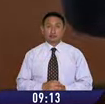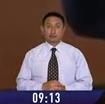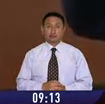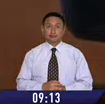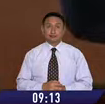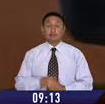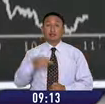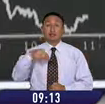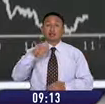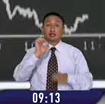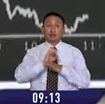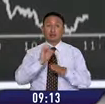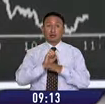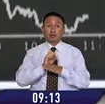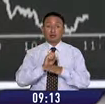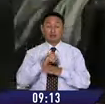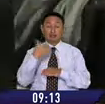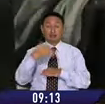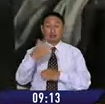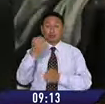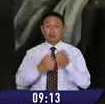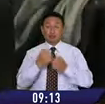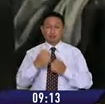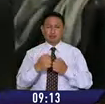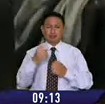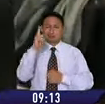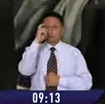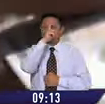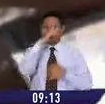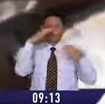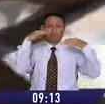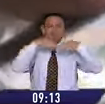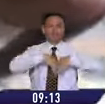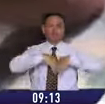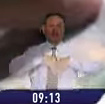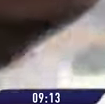pondría a Ecuador en un ambiente más complejo, informó Charlie Pisa.